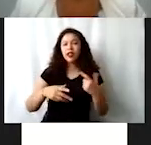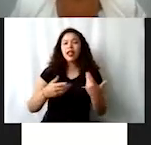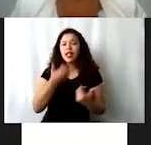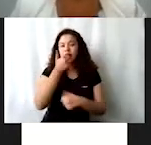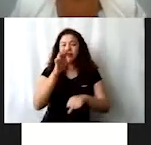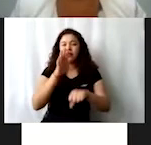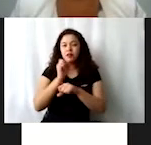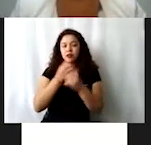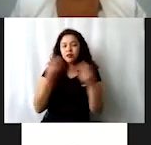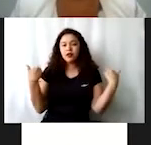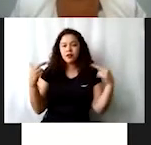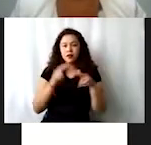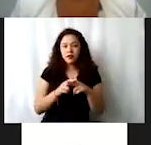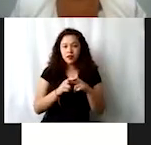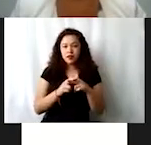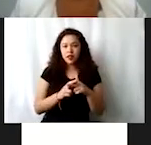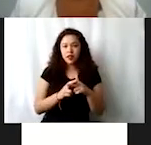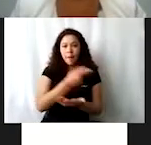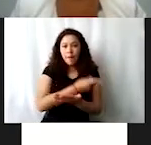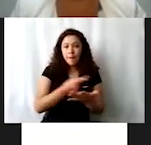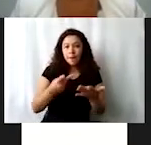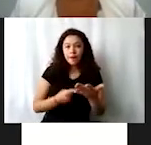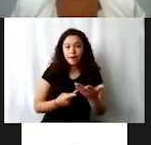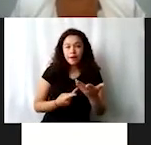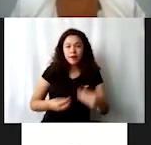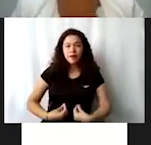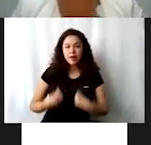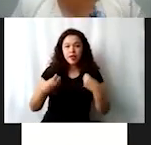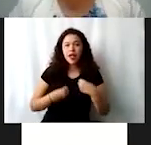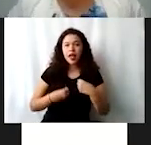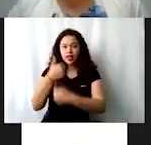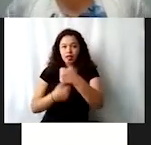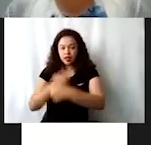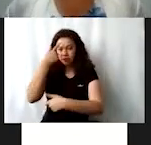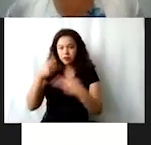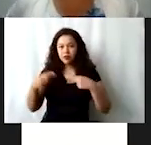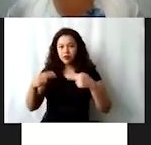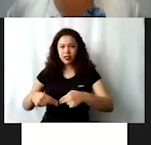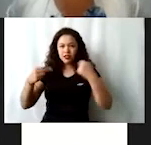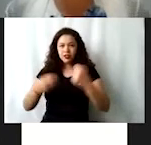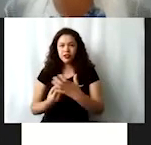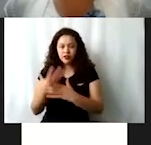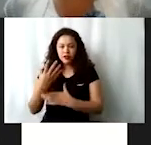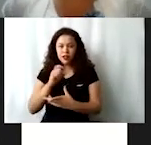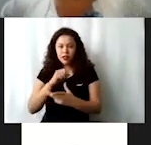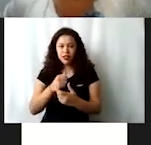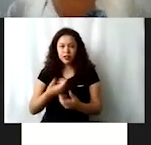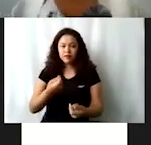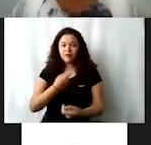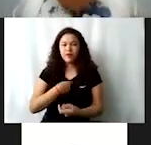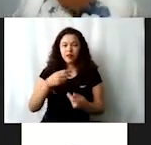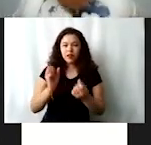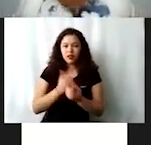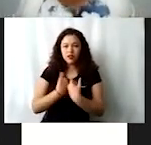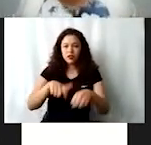las materias de plan de vida y carrera del emprendedor, responsabilidad social y ética en los negocios, desarrollo